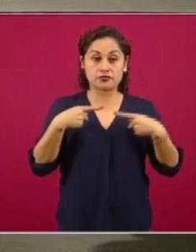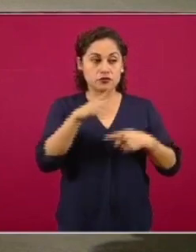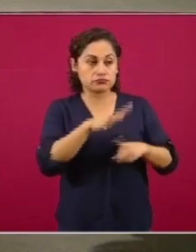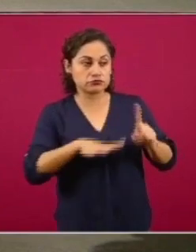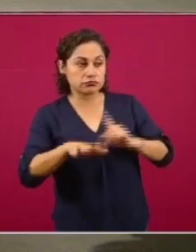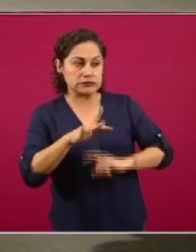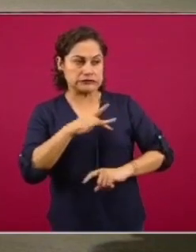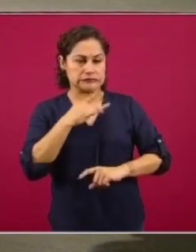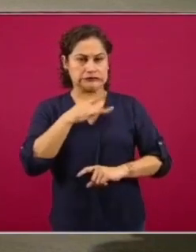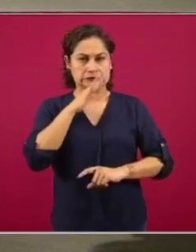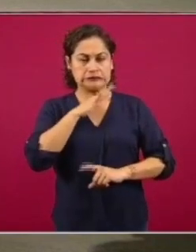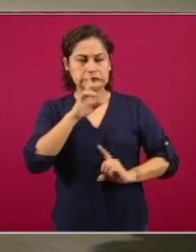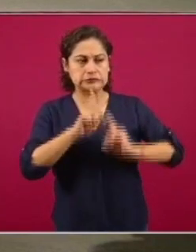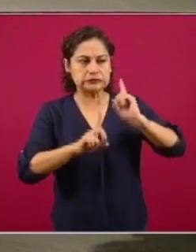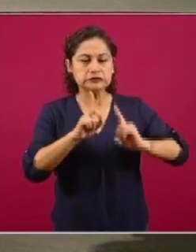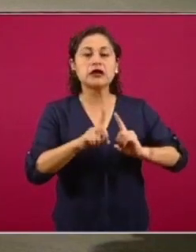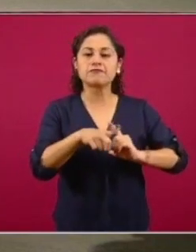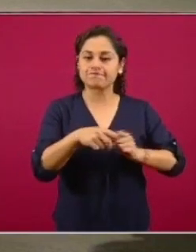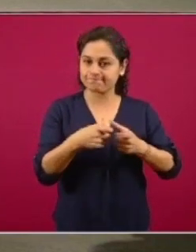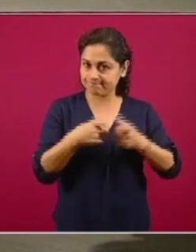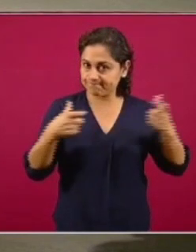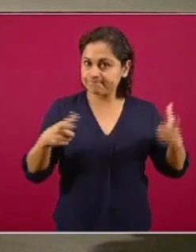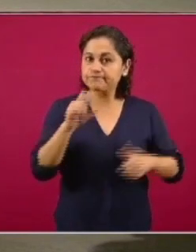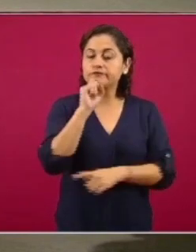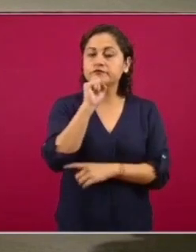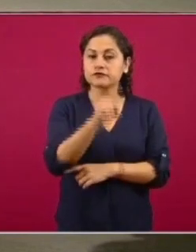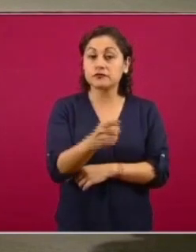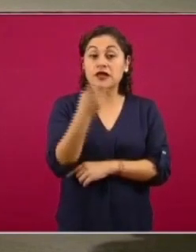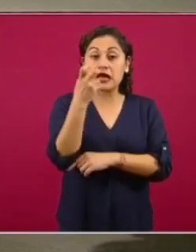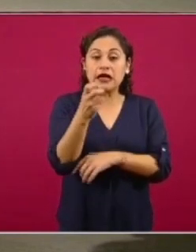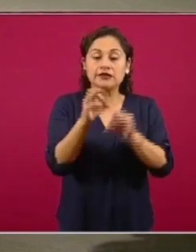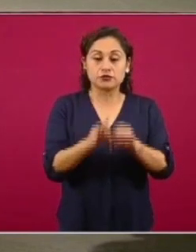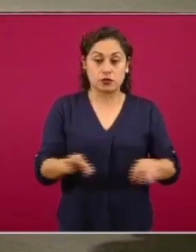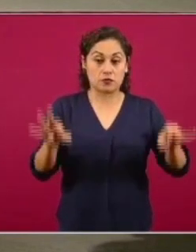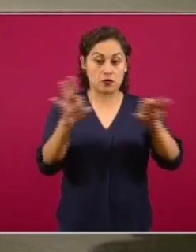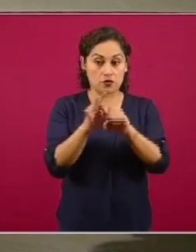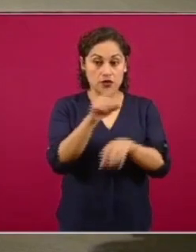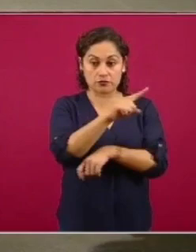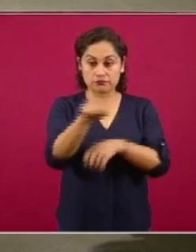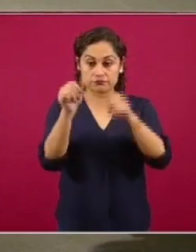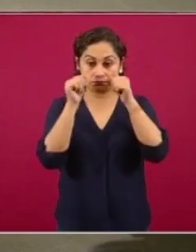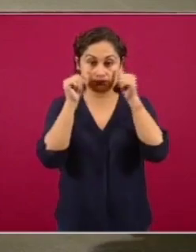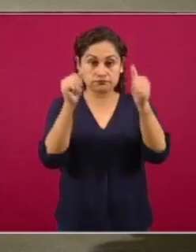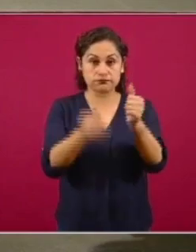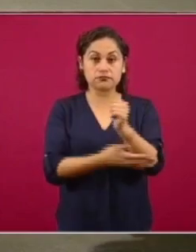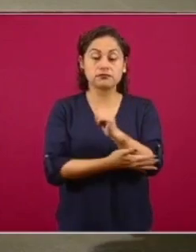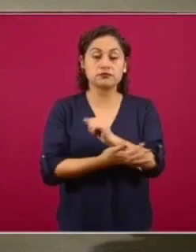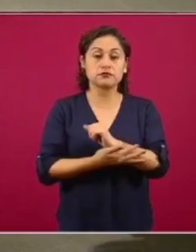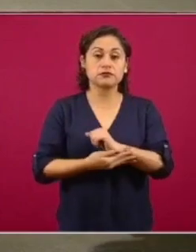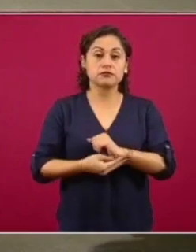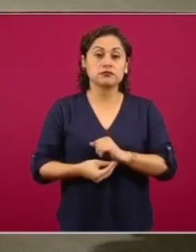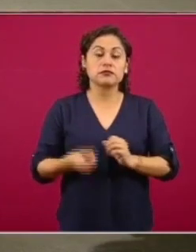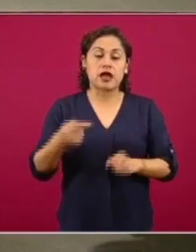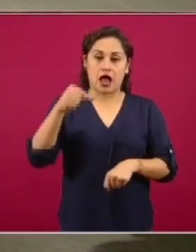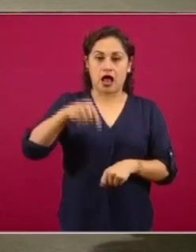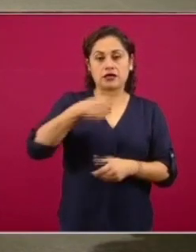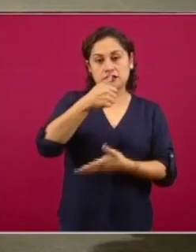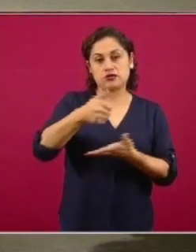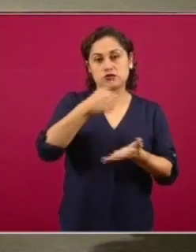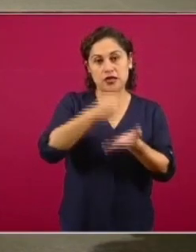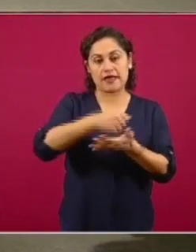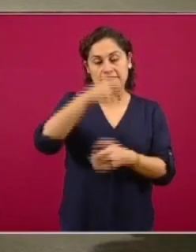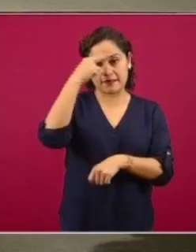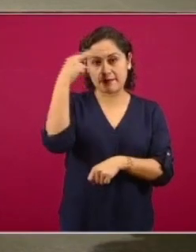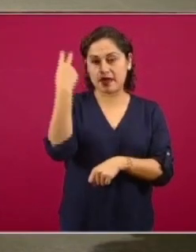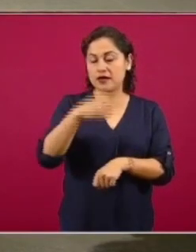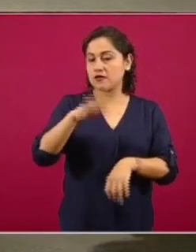sospechosos. Y esto es importante. Una parte muy importante de este crecimiento está explicado precisamente por la Ciudad de México y por